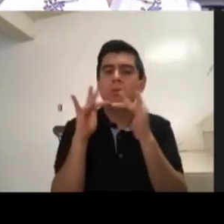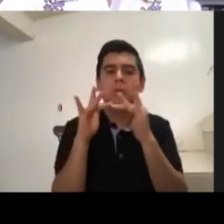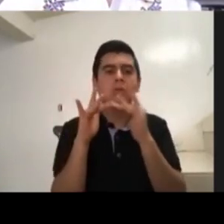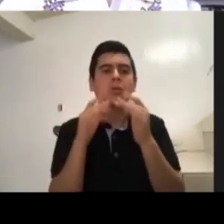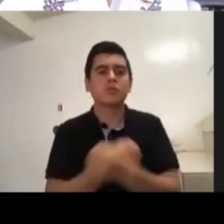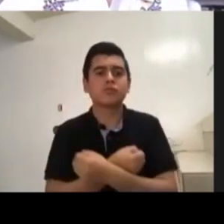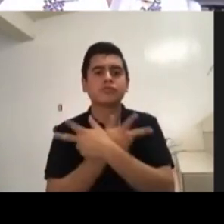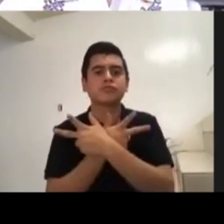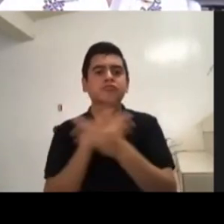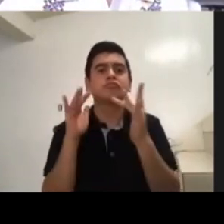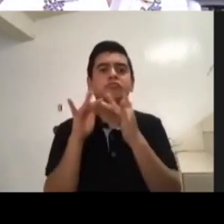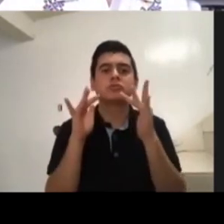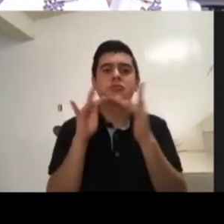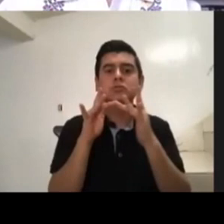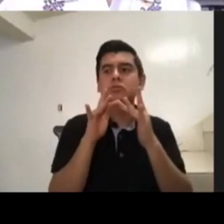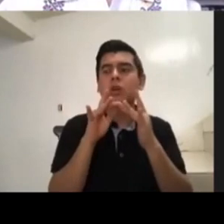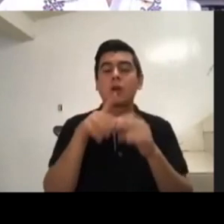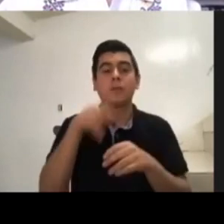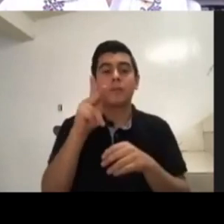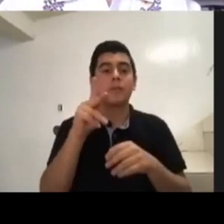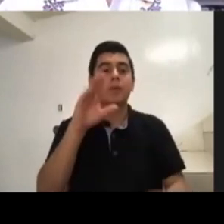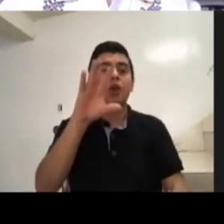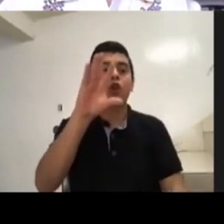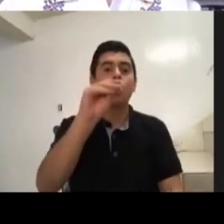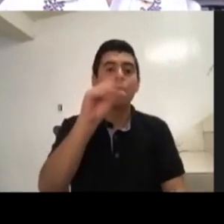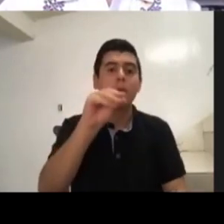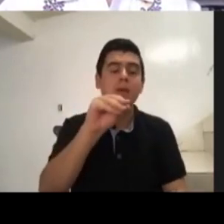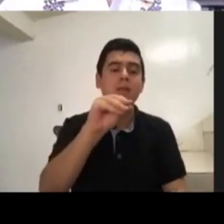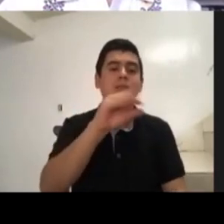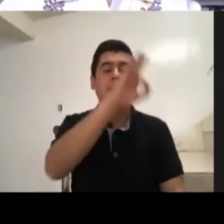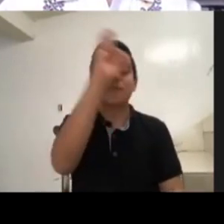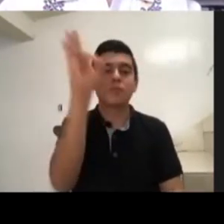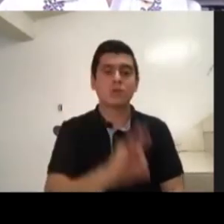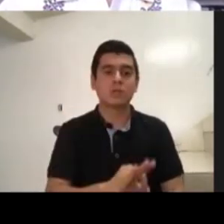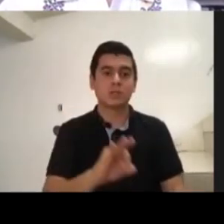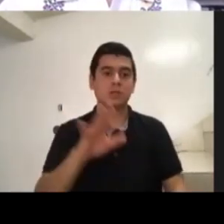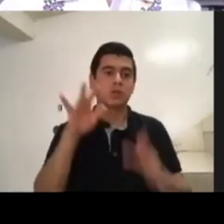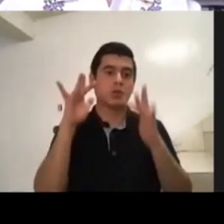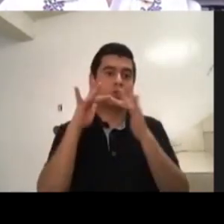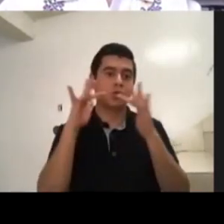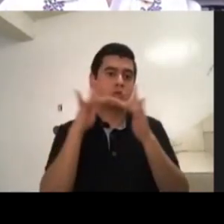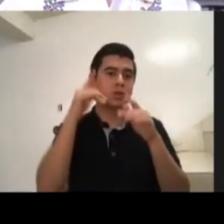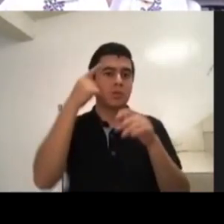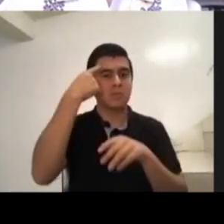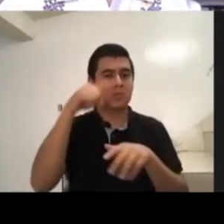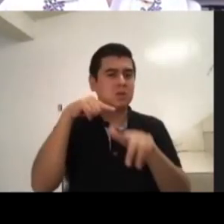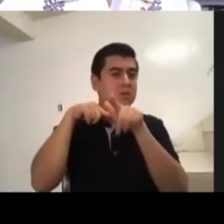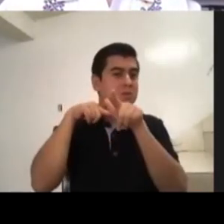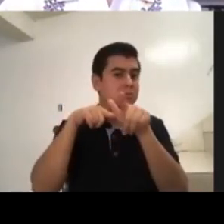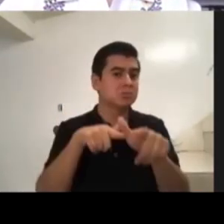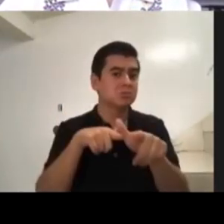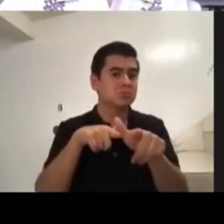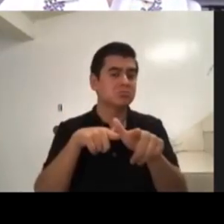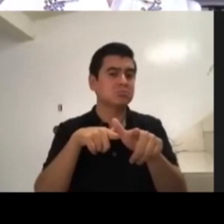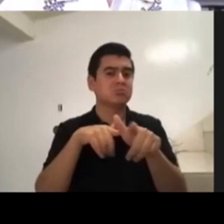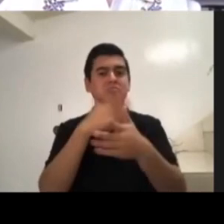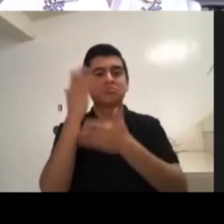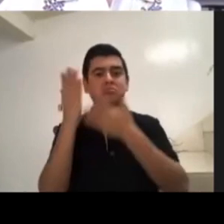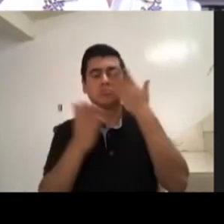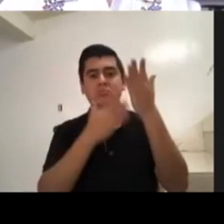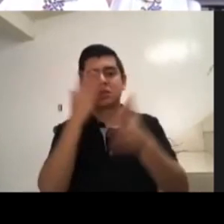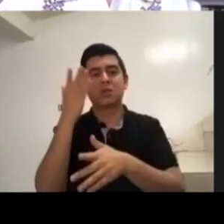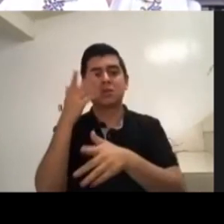tienen algún contacto y tienen posibilidades de dar continuidad a, vamos a decir, a su